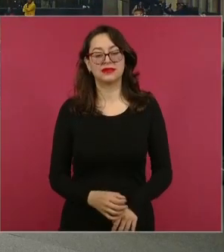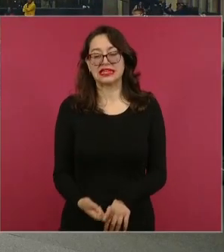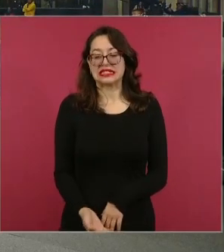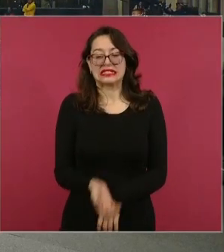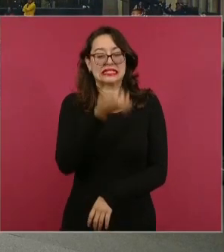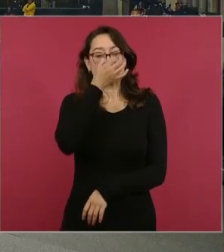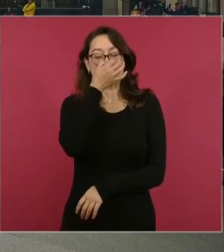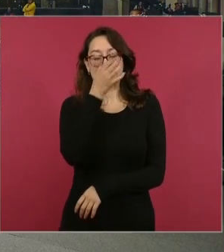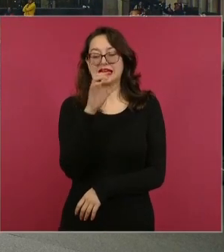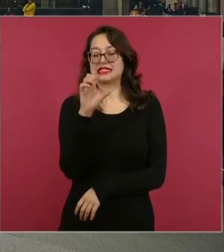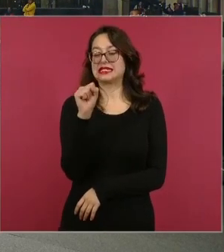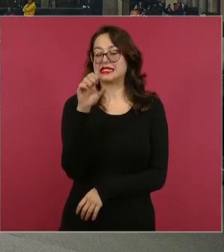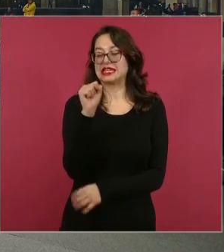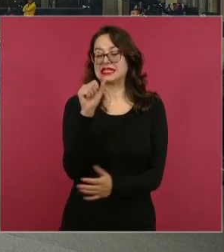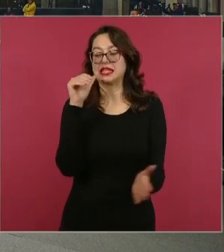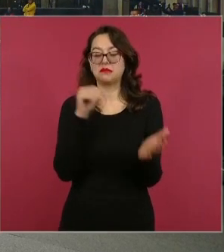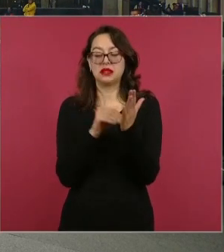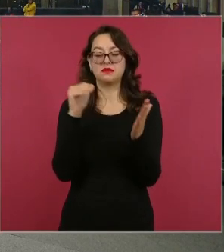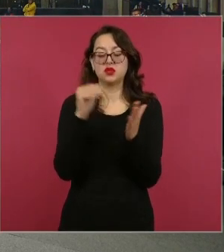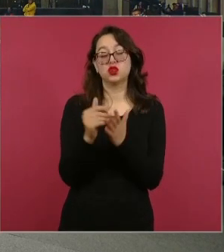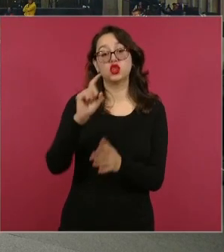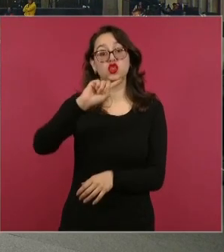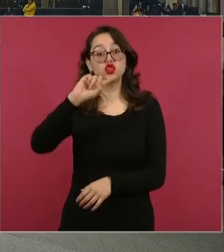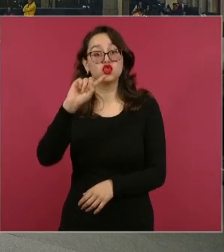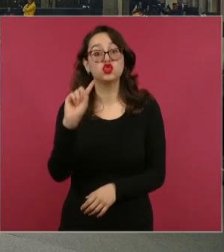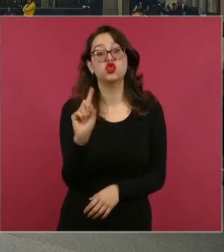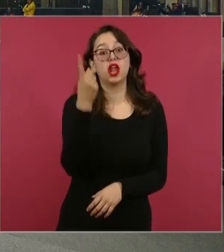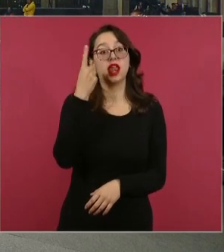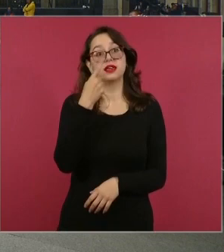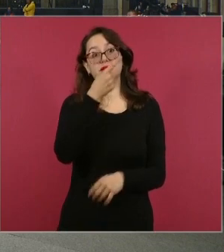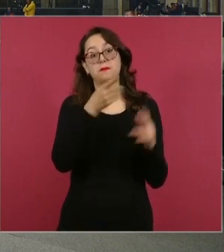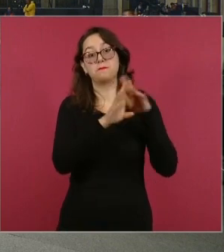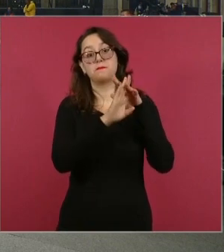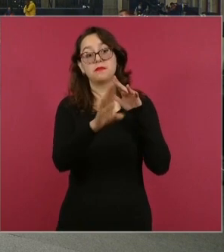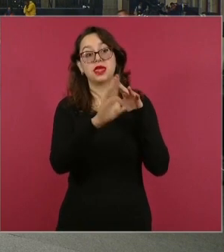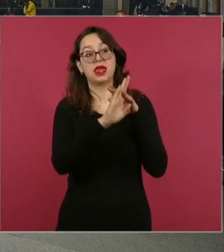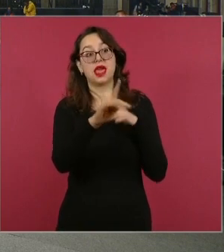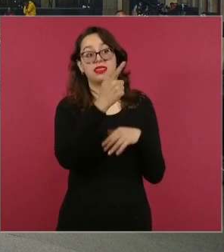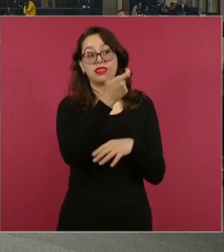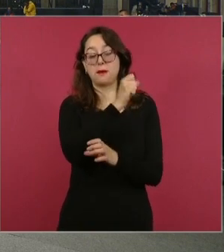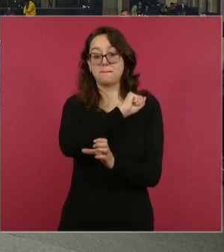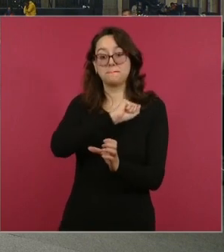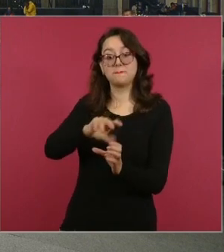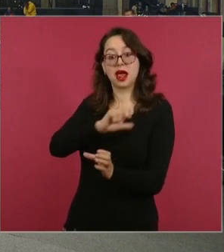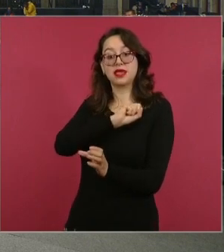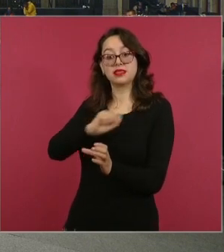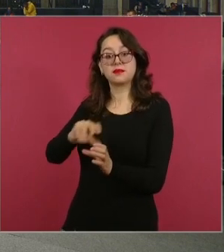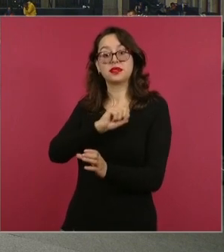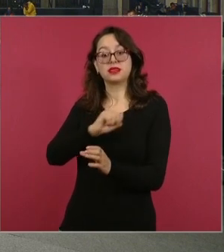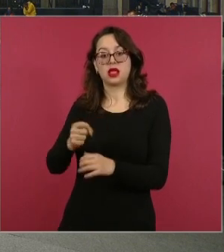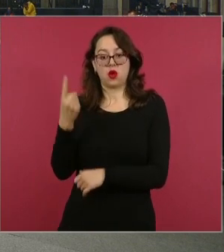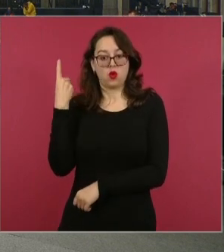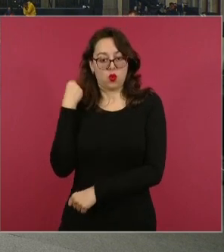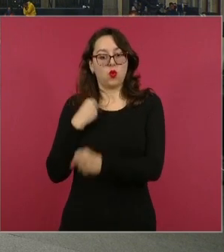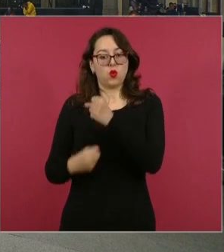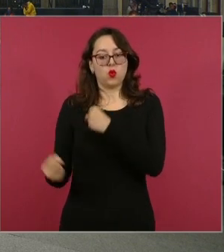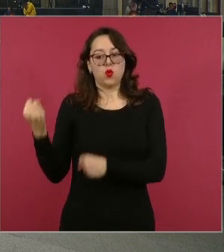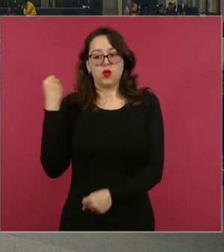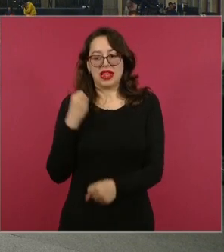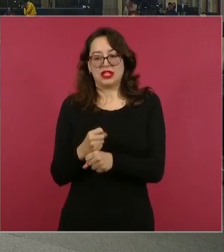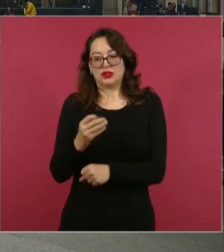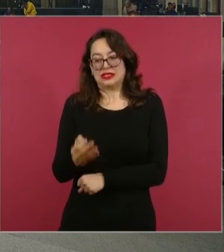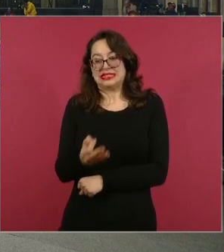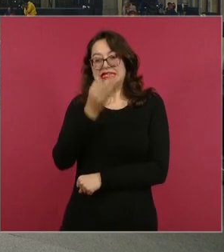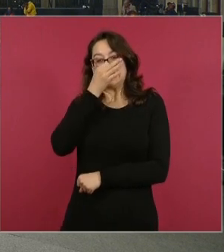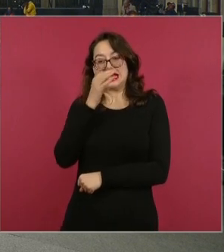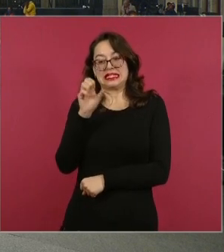millones de dólares el mes digo el año pasado y